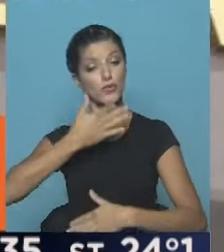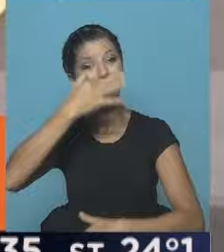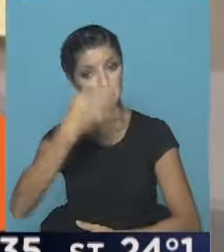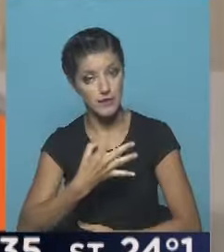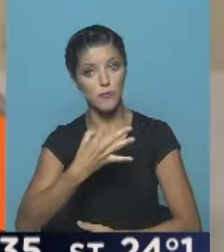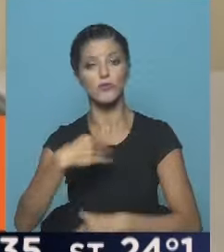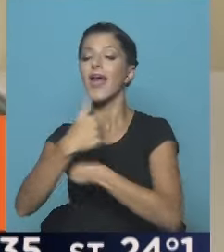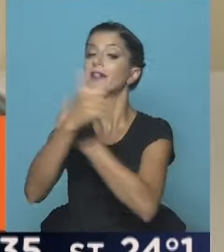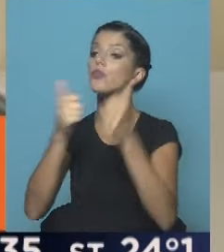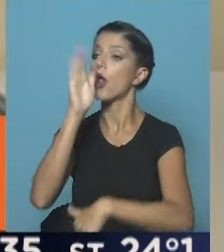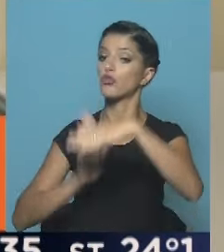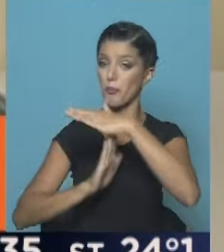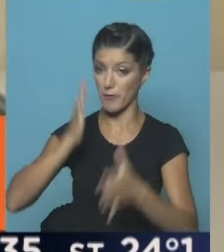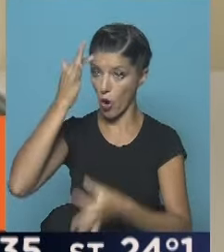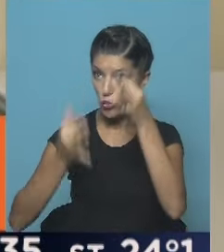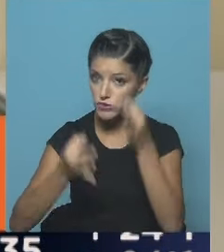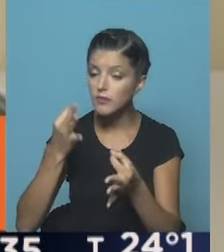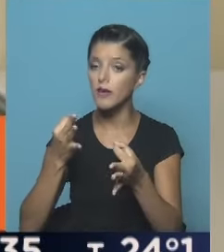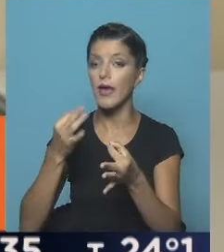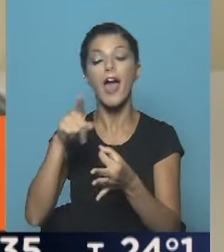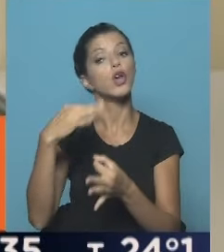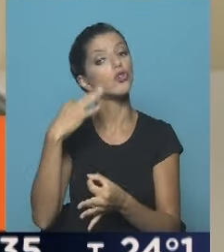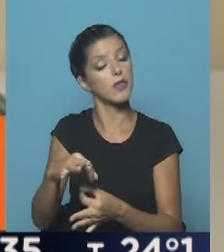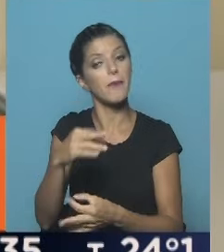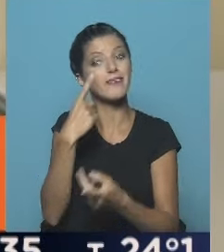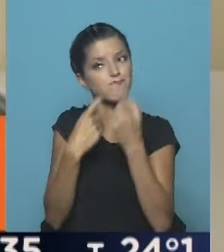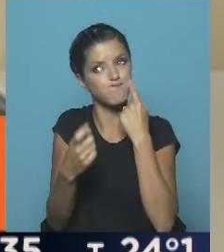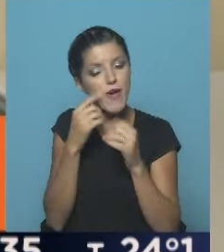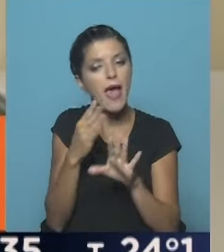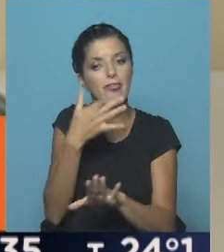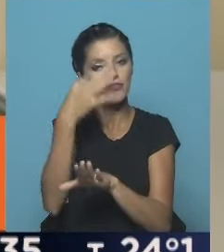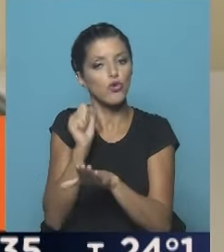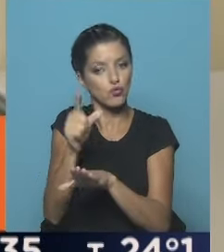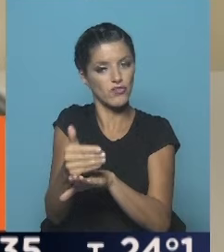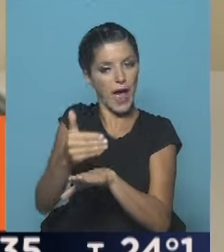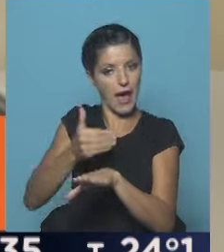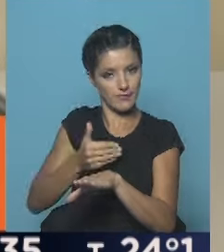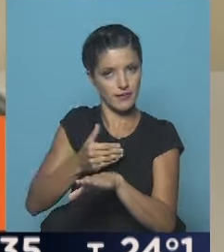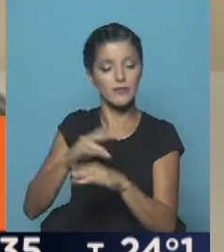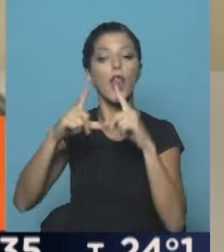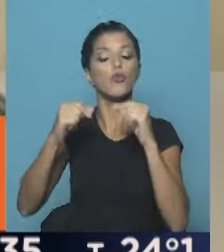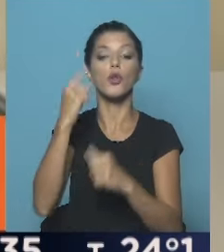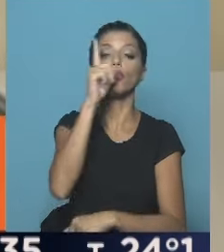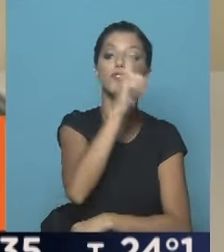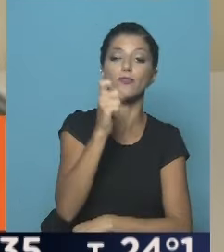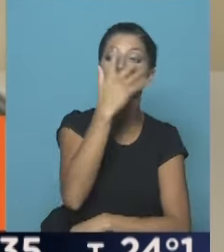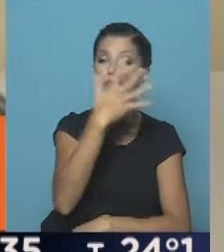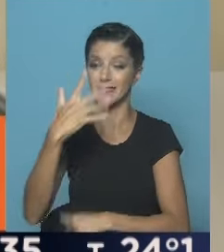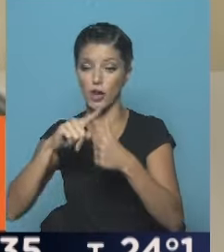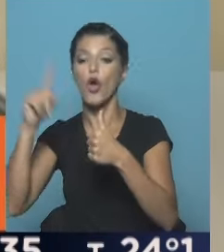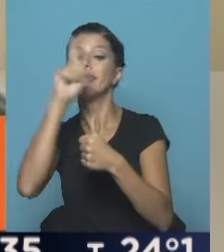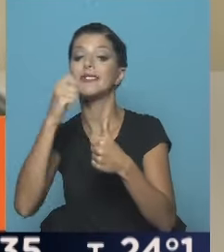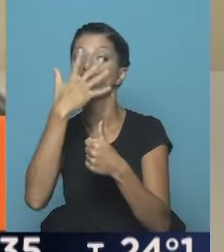Tribunal Supremo de Justicia a revisar las decisiones 155 y